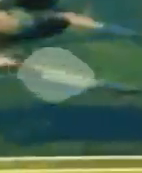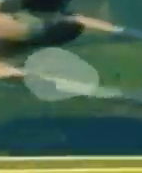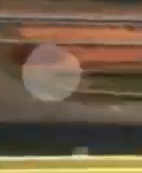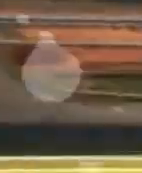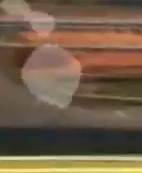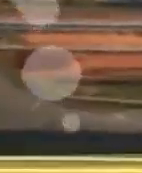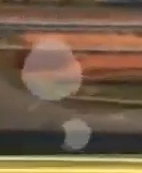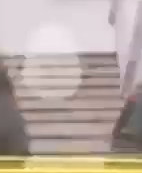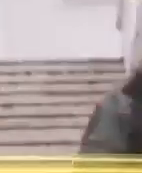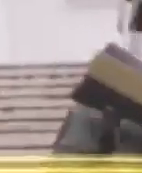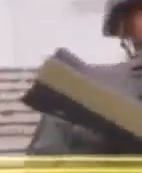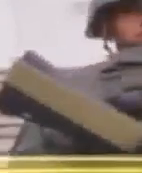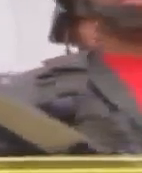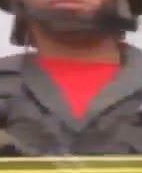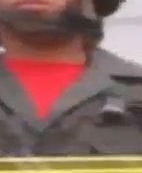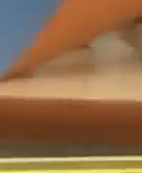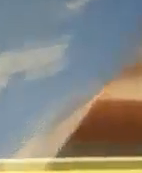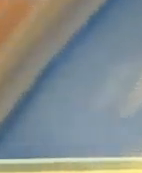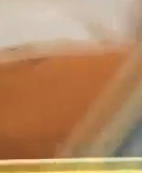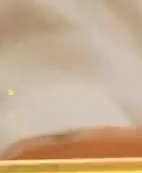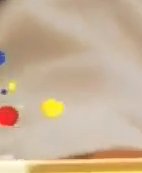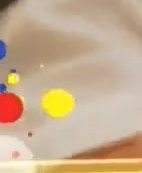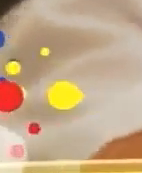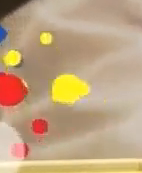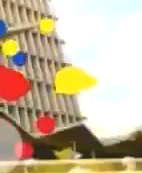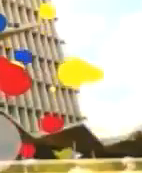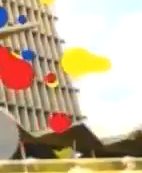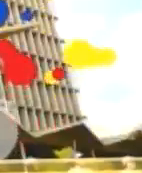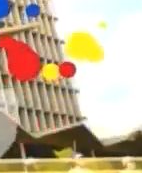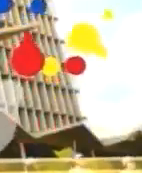Ha culminado esta transmisión conjunta de